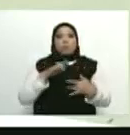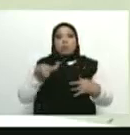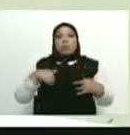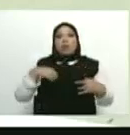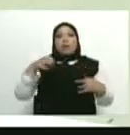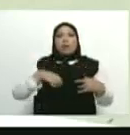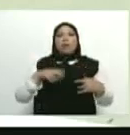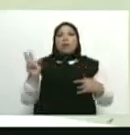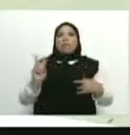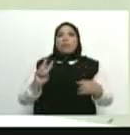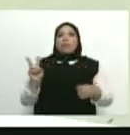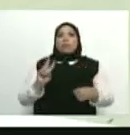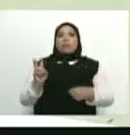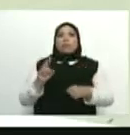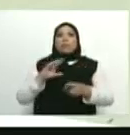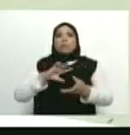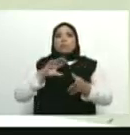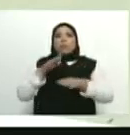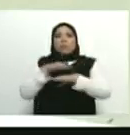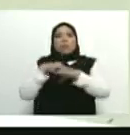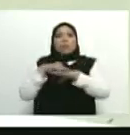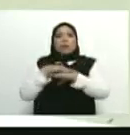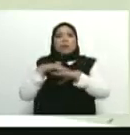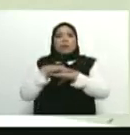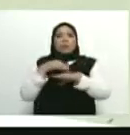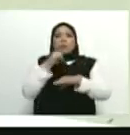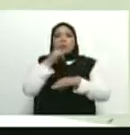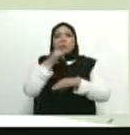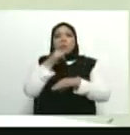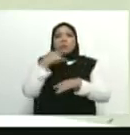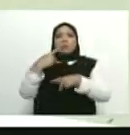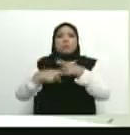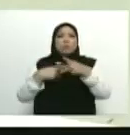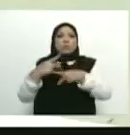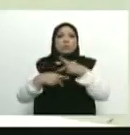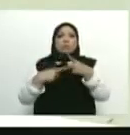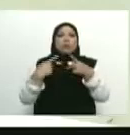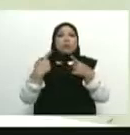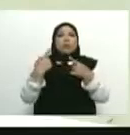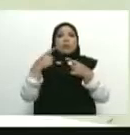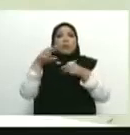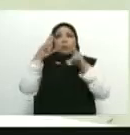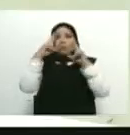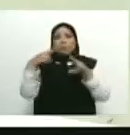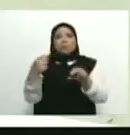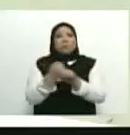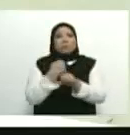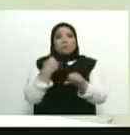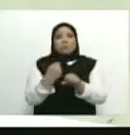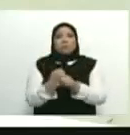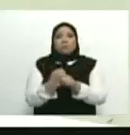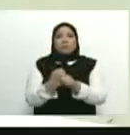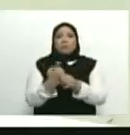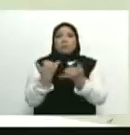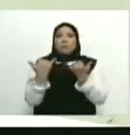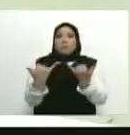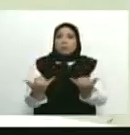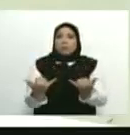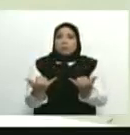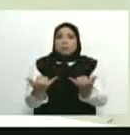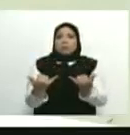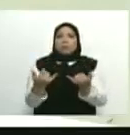Estado venezolano a través del ministro Yáñez para que procedan a hacerle un homenaje y este